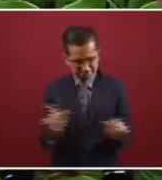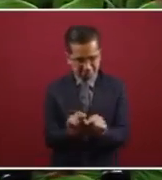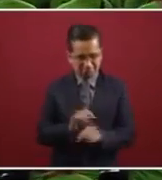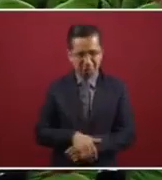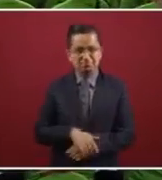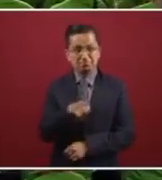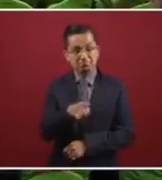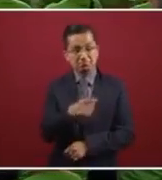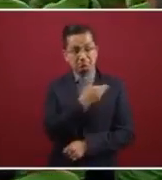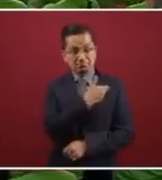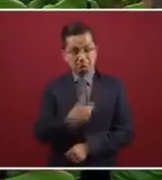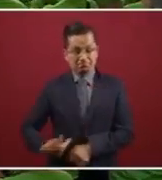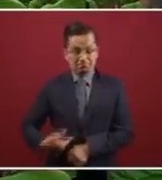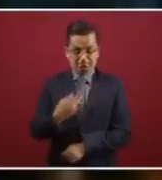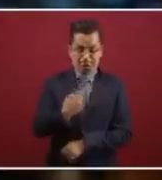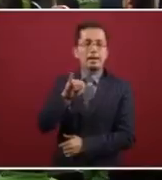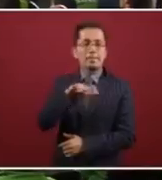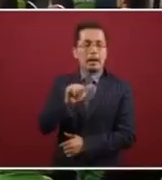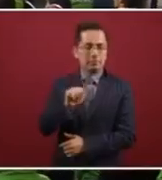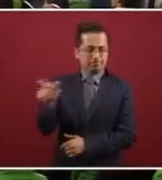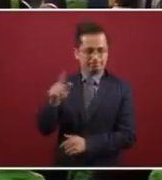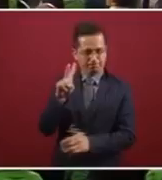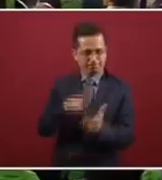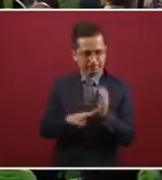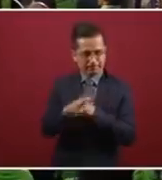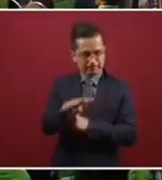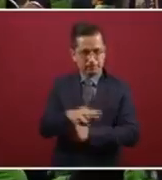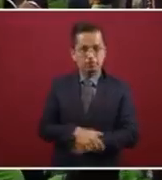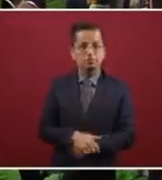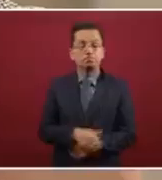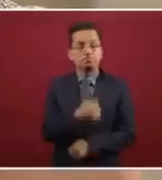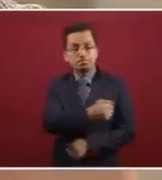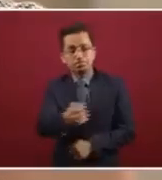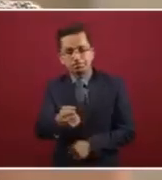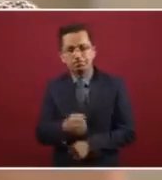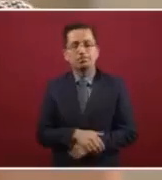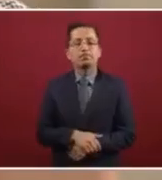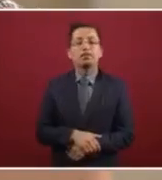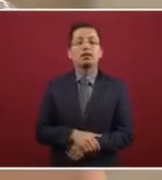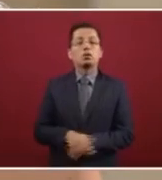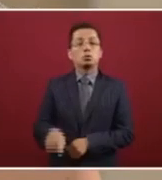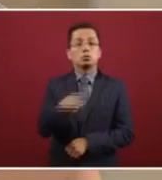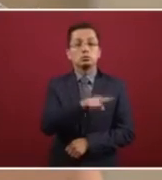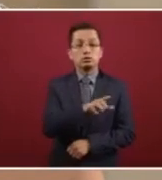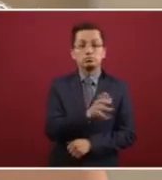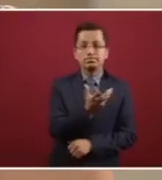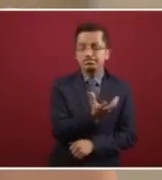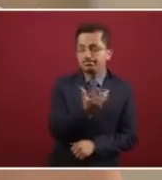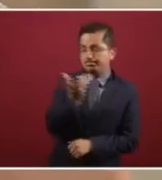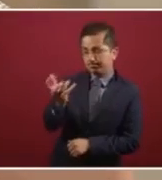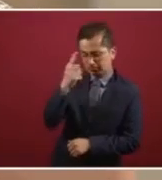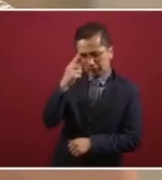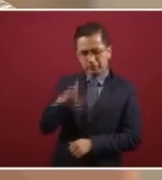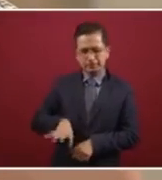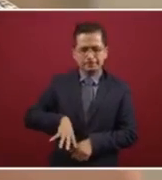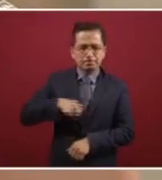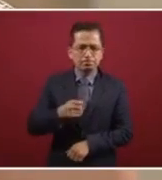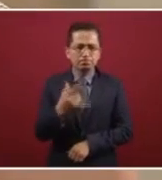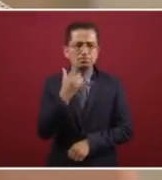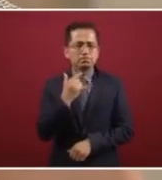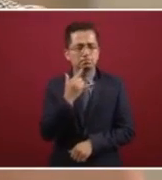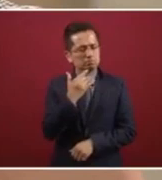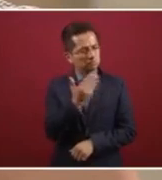y enfatizó que son ejemplo a seguir. Agradecerles por todo el esfuerzo que hicieron, por el gran papel que desempeñaron cada uno de